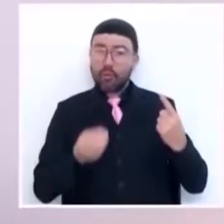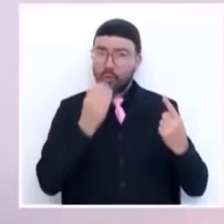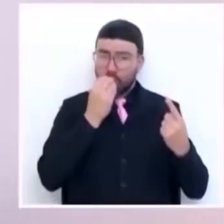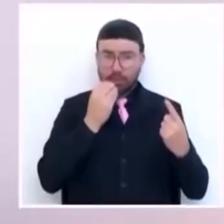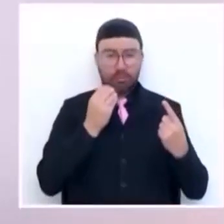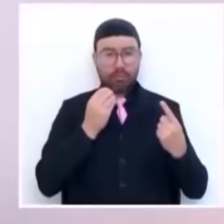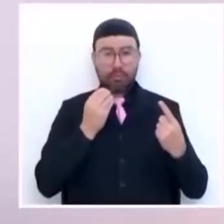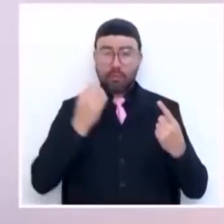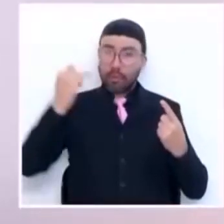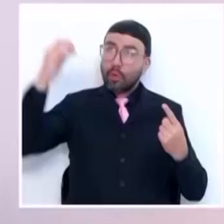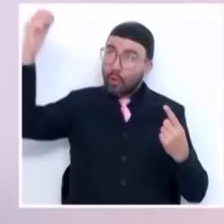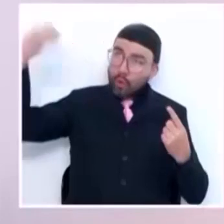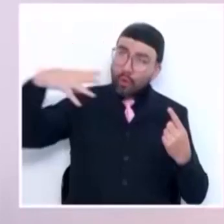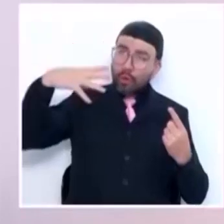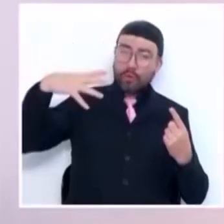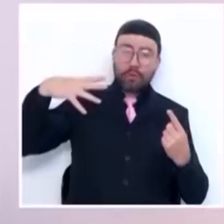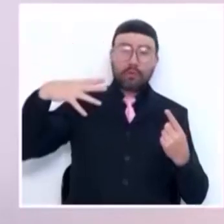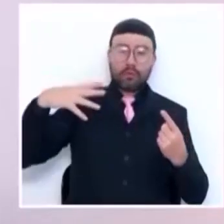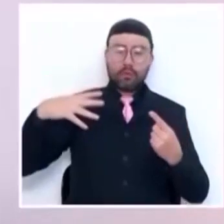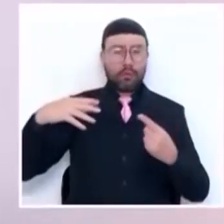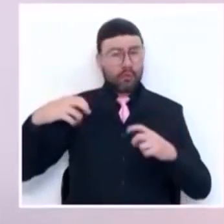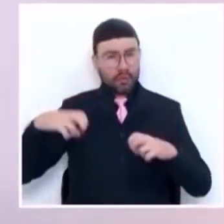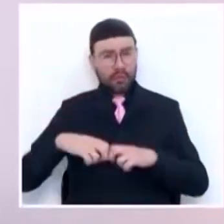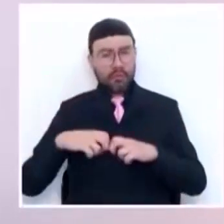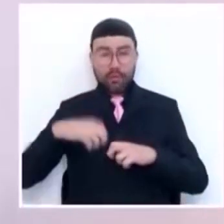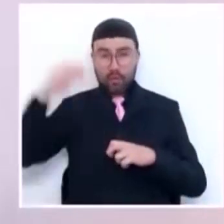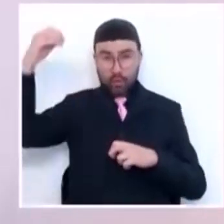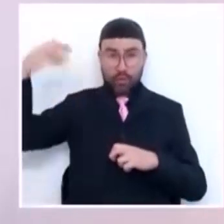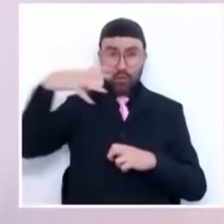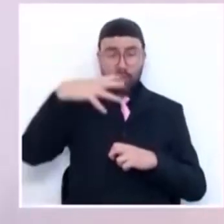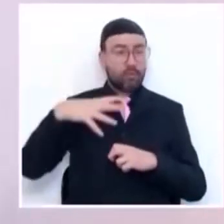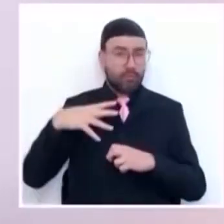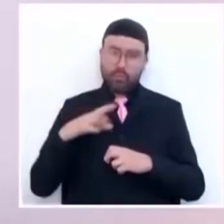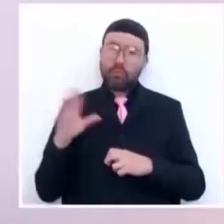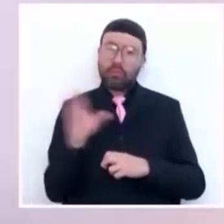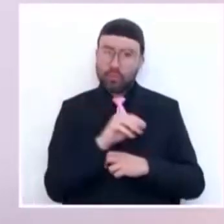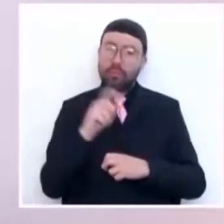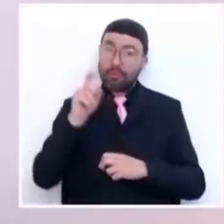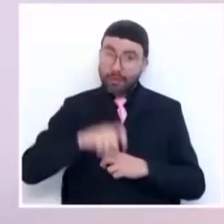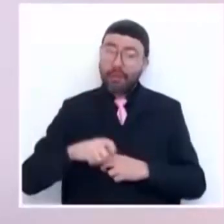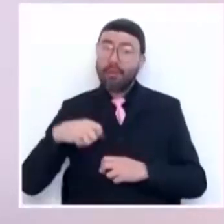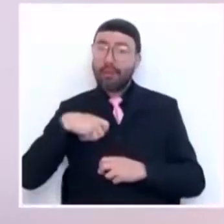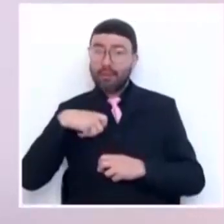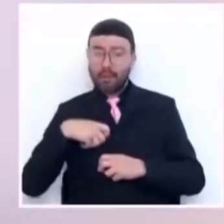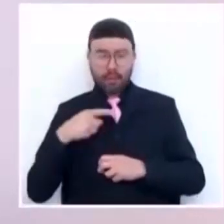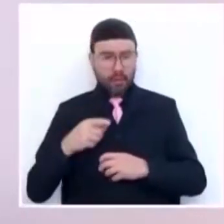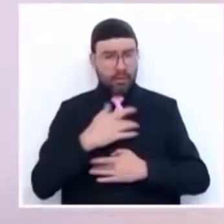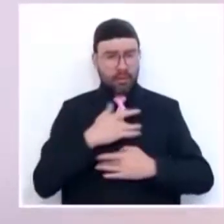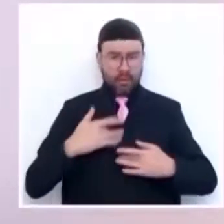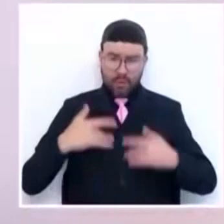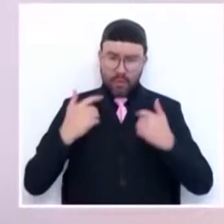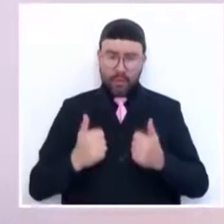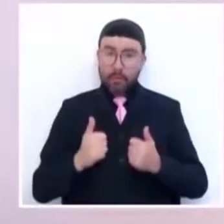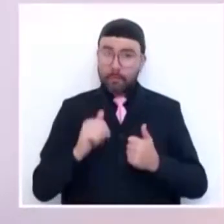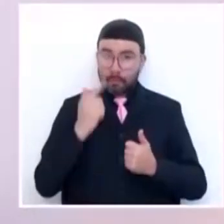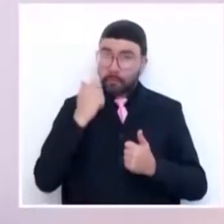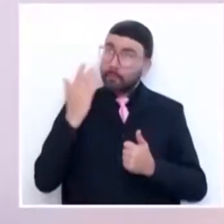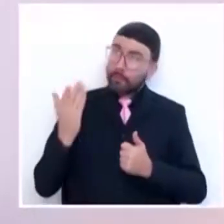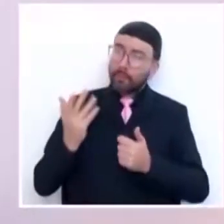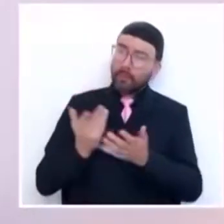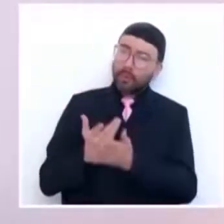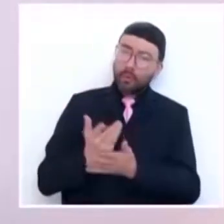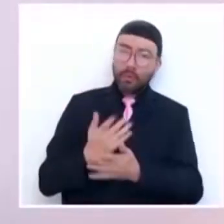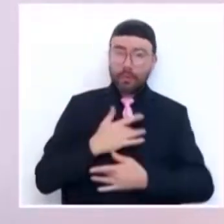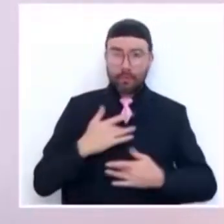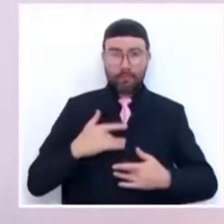de lumínico, la energía solar, un alimento que todos deben de tener para que tengan buena salud. Después de estas notas saludables, entramos